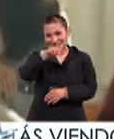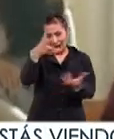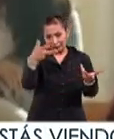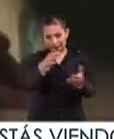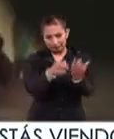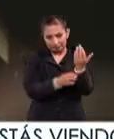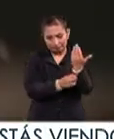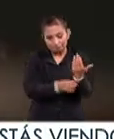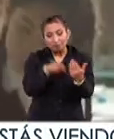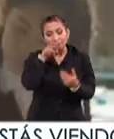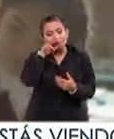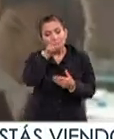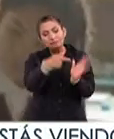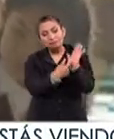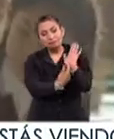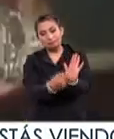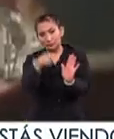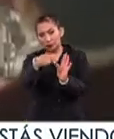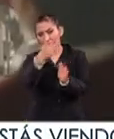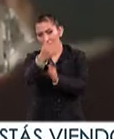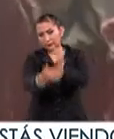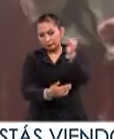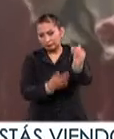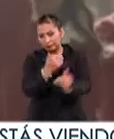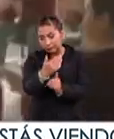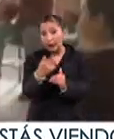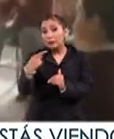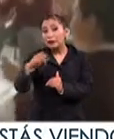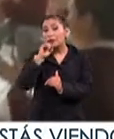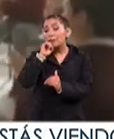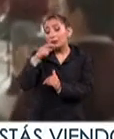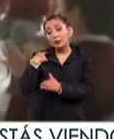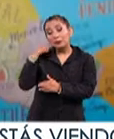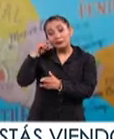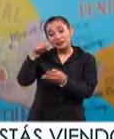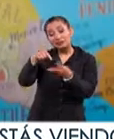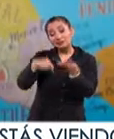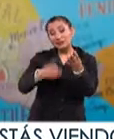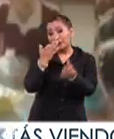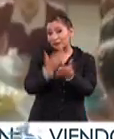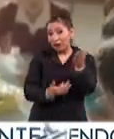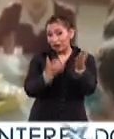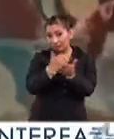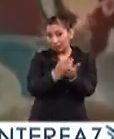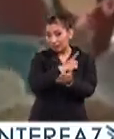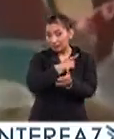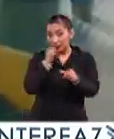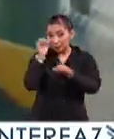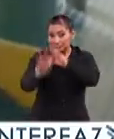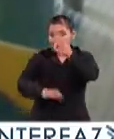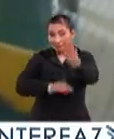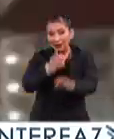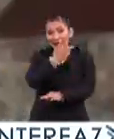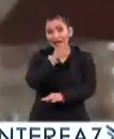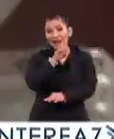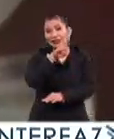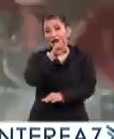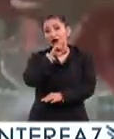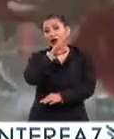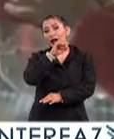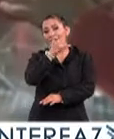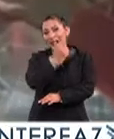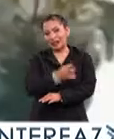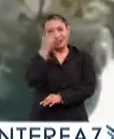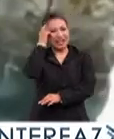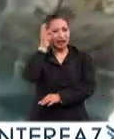de la Educación, presenta estos avances, pero también destaca los retos que aún deben superarse. Genaro Rey, director